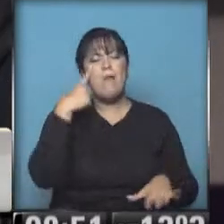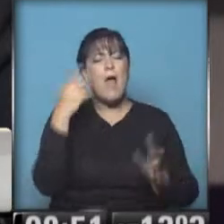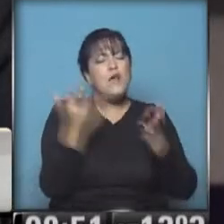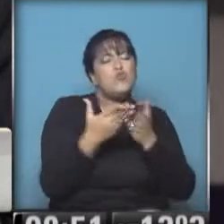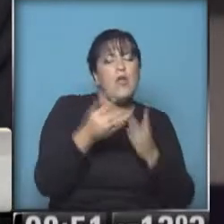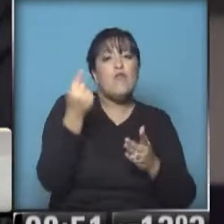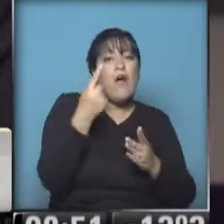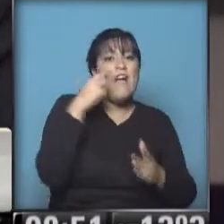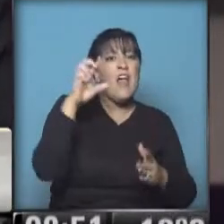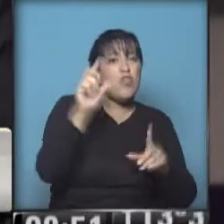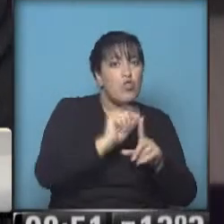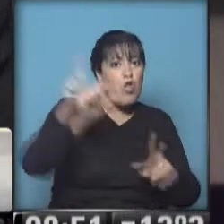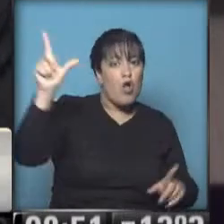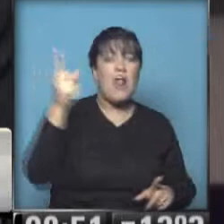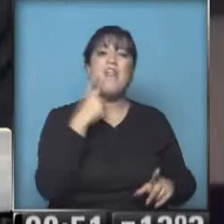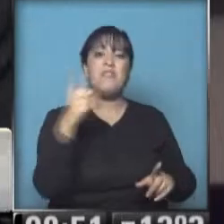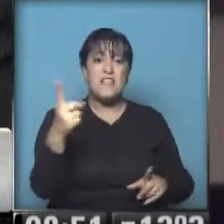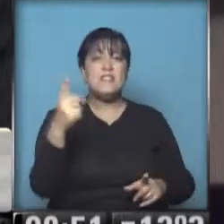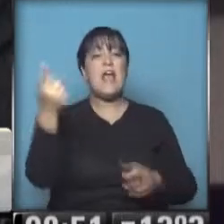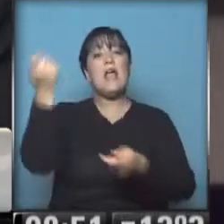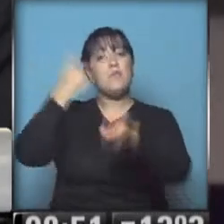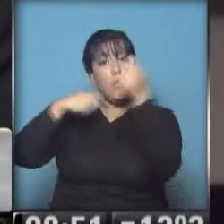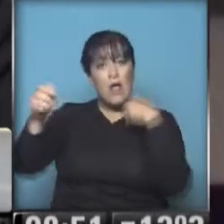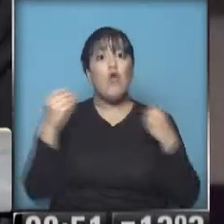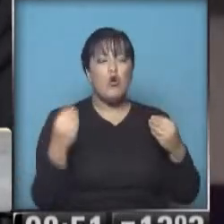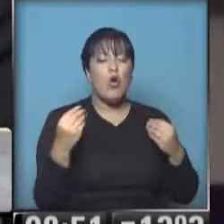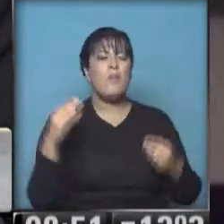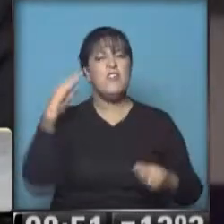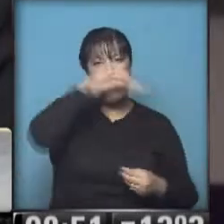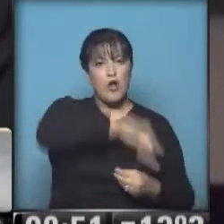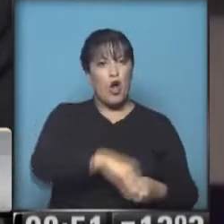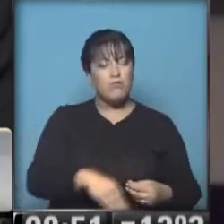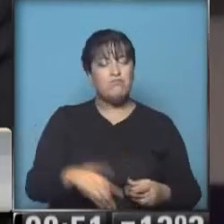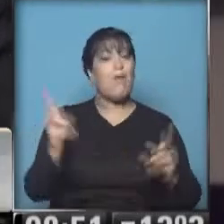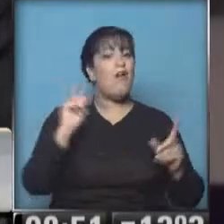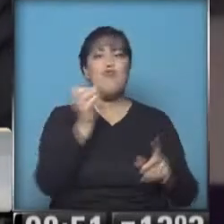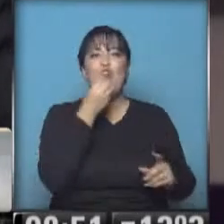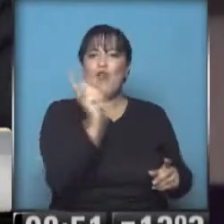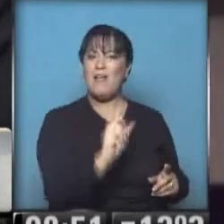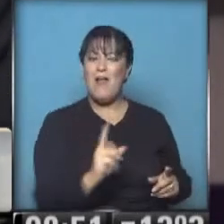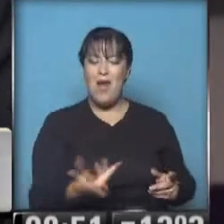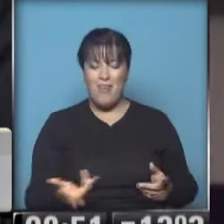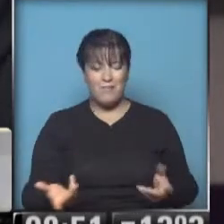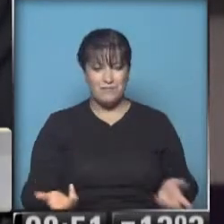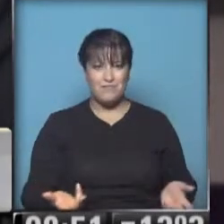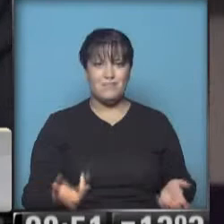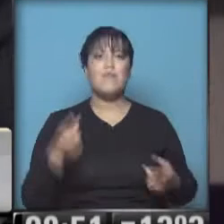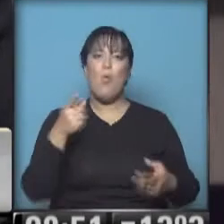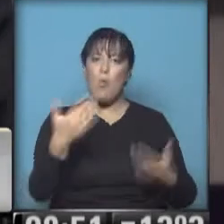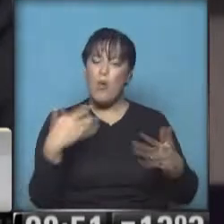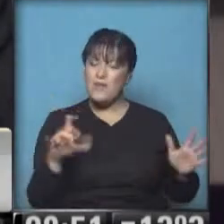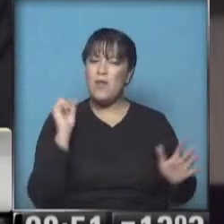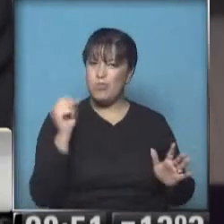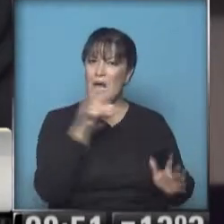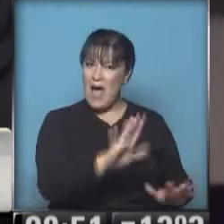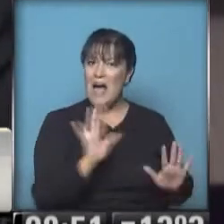se habría exportado como por contrabando es decir de exportaciones no declaradas podría estar sucediendo esto algunos afirman que